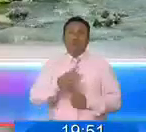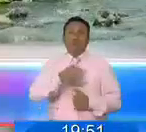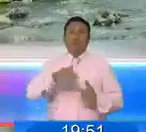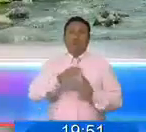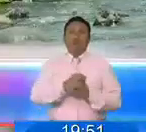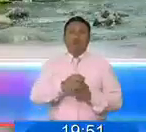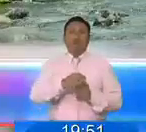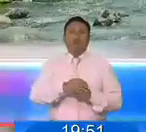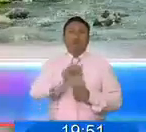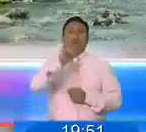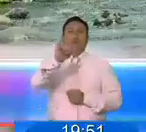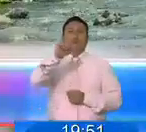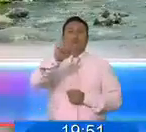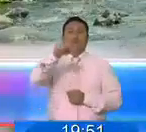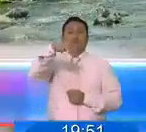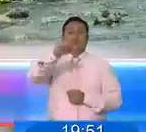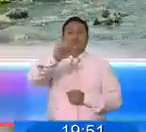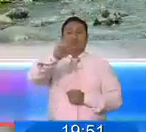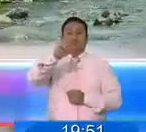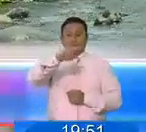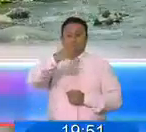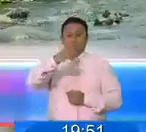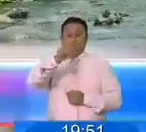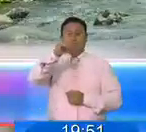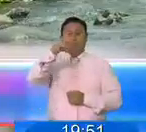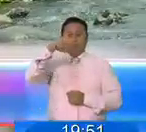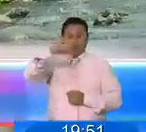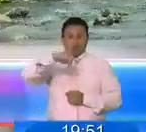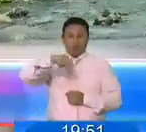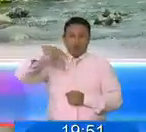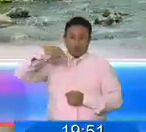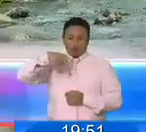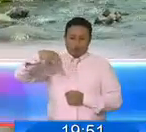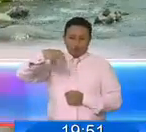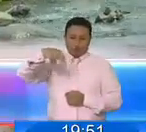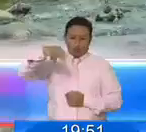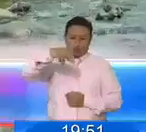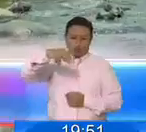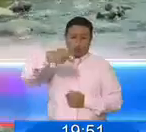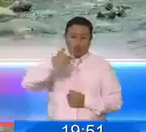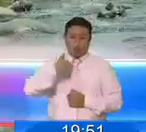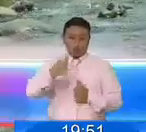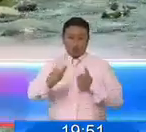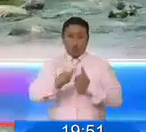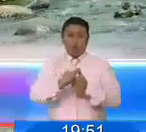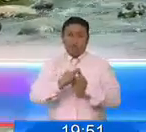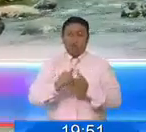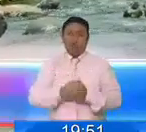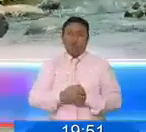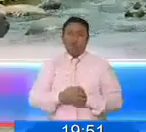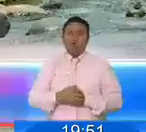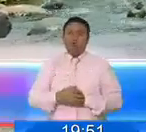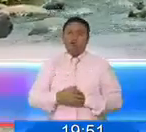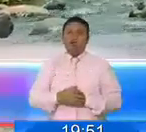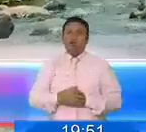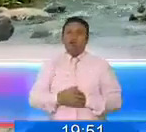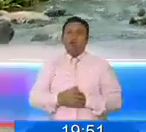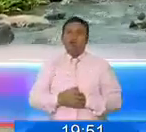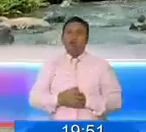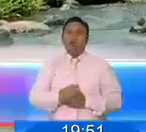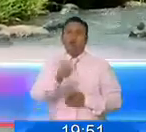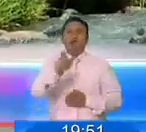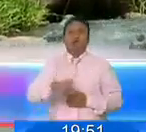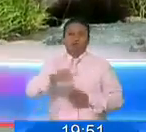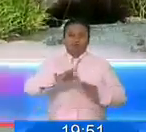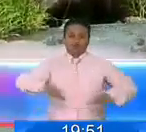la urt y hemos tenido que venir caminando por lo menos un kilómetro por el río macha y ahora estamos a pocos minutos de encontrarnos con una de las activistas de